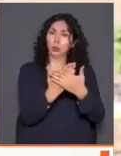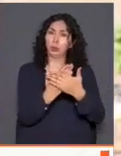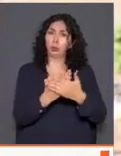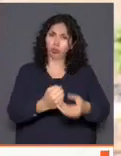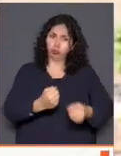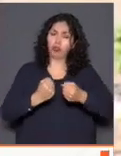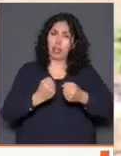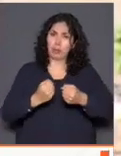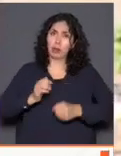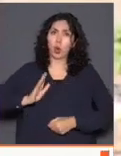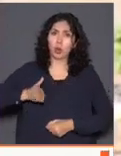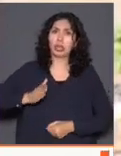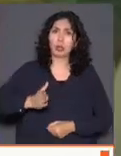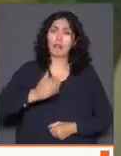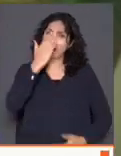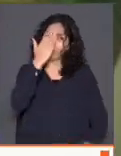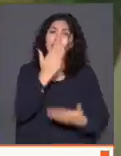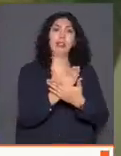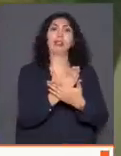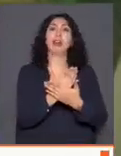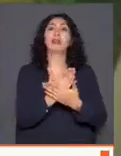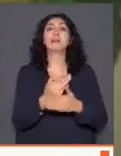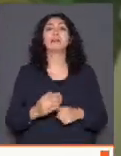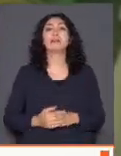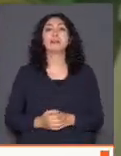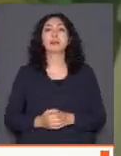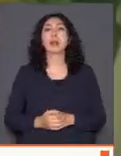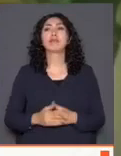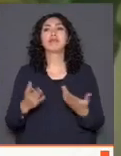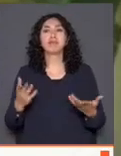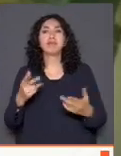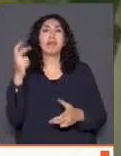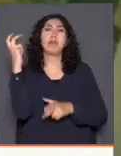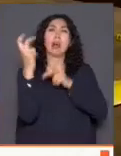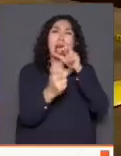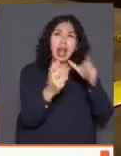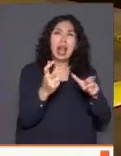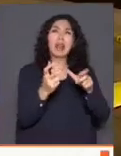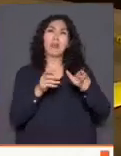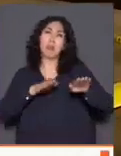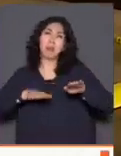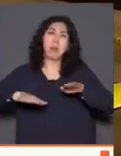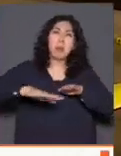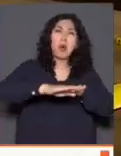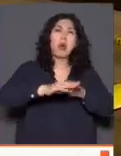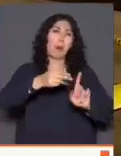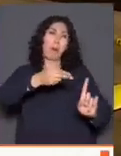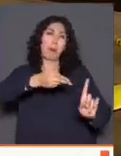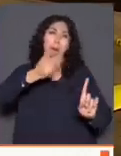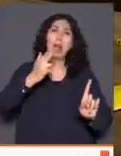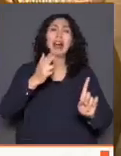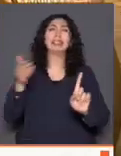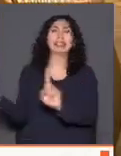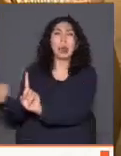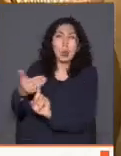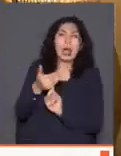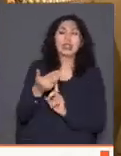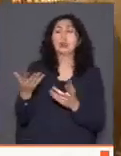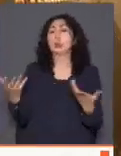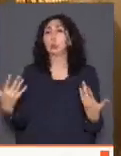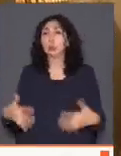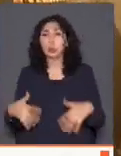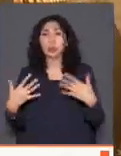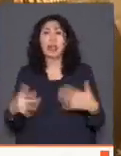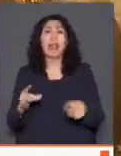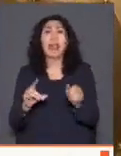vamos a enfrentar sin complejo. Encerronas, portonazos, homicidios, secuestros, atentados. Delitos violentos que han ido al alza en el